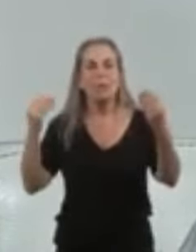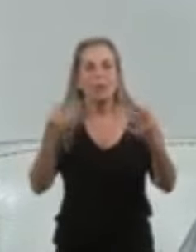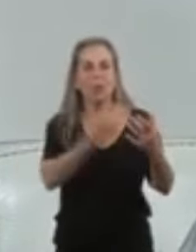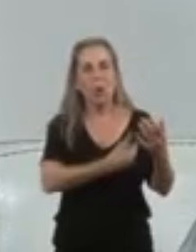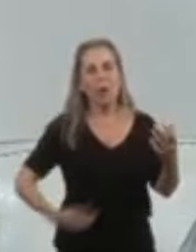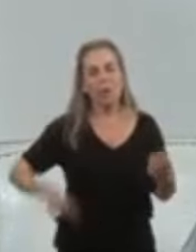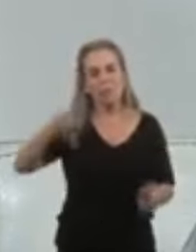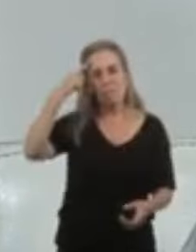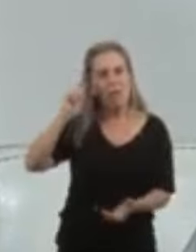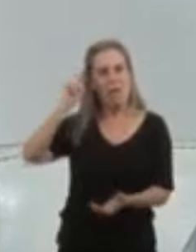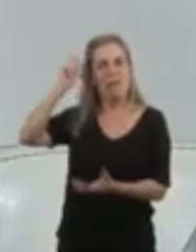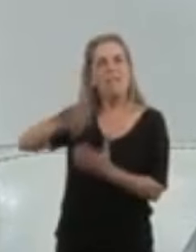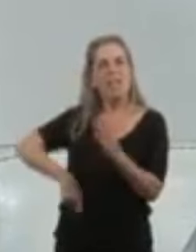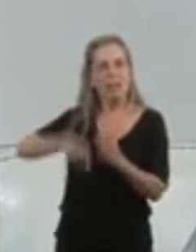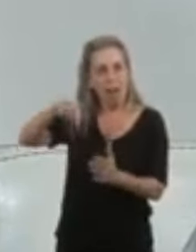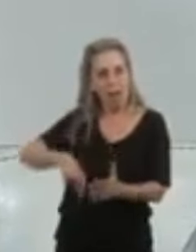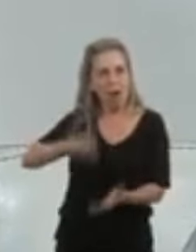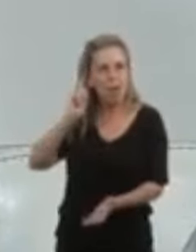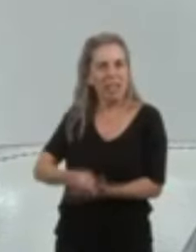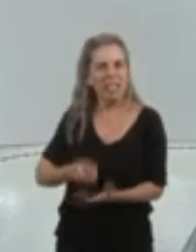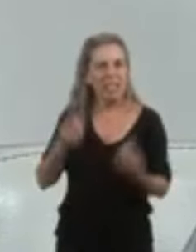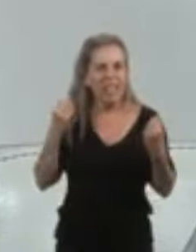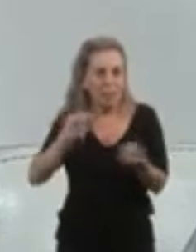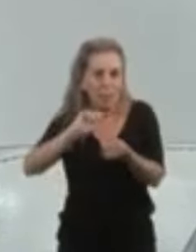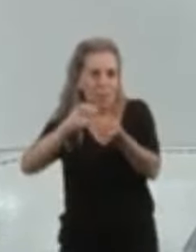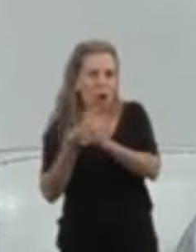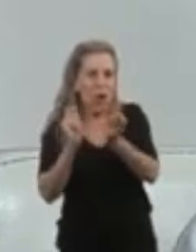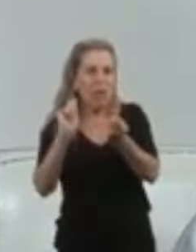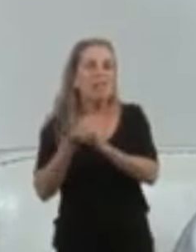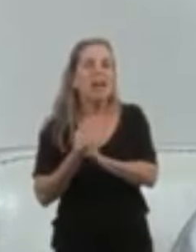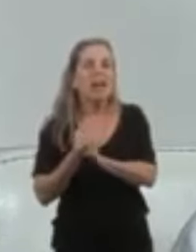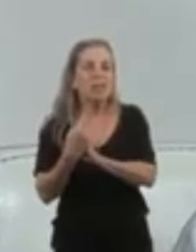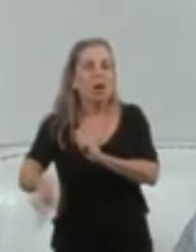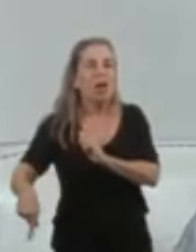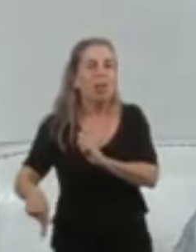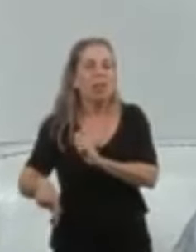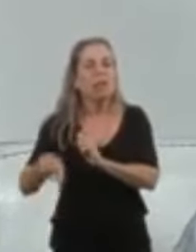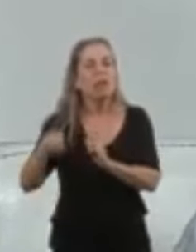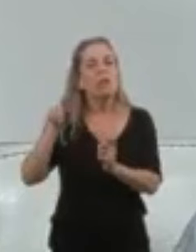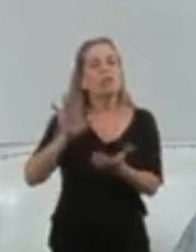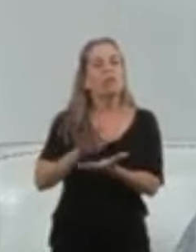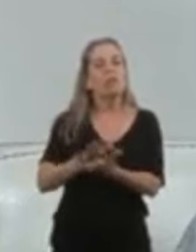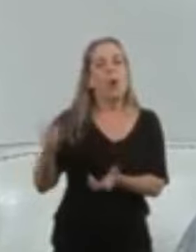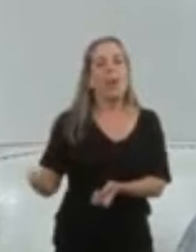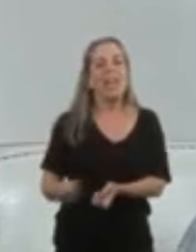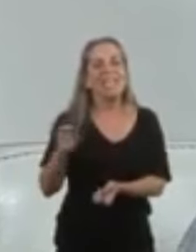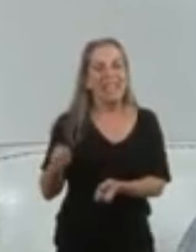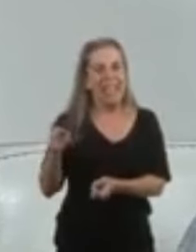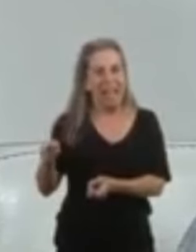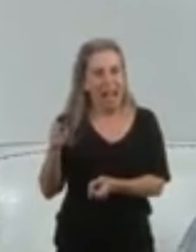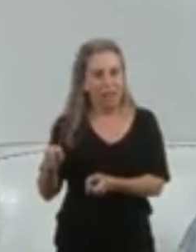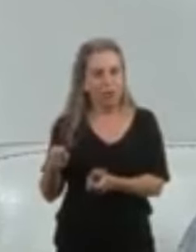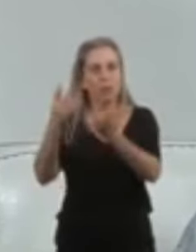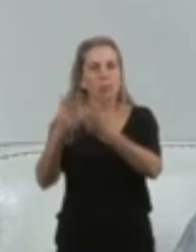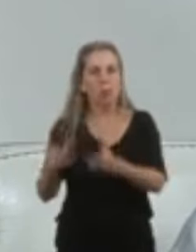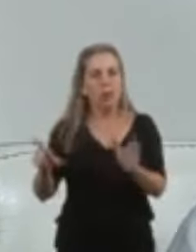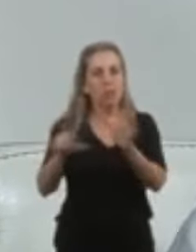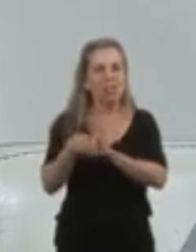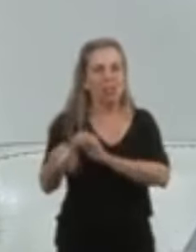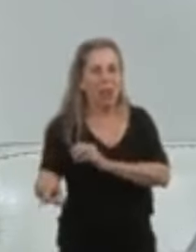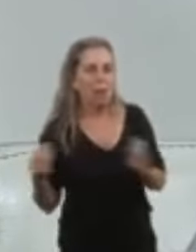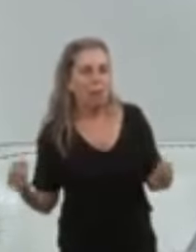firma del dictamen que se iba a dar hoy de modificación de de sindicatos de elección en sindicatos Fuentes